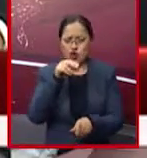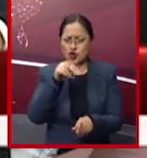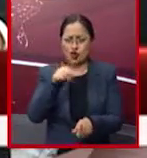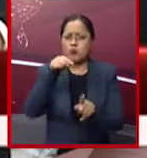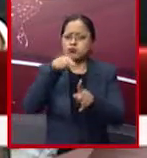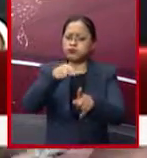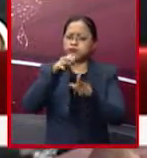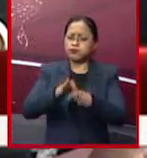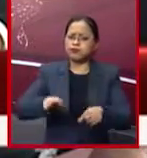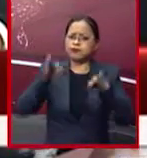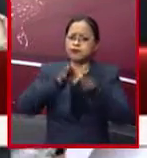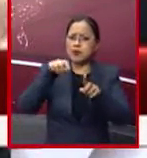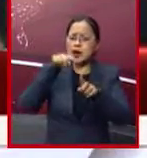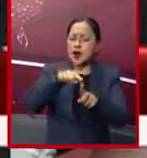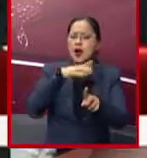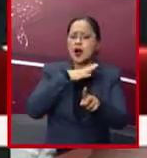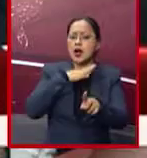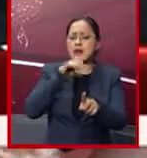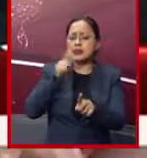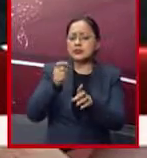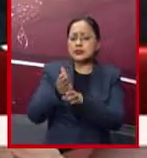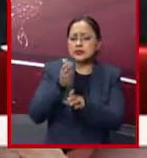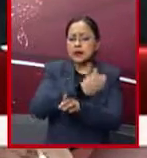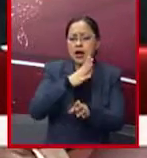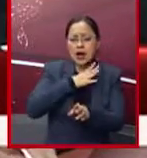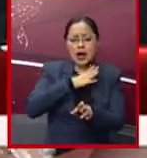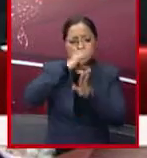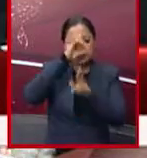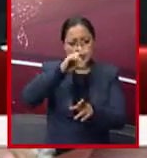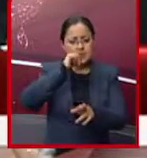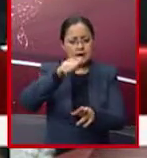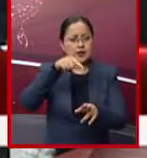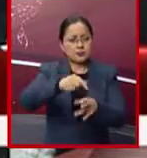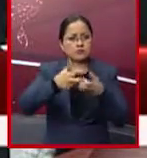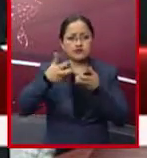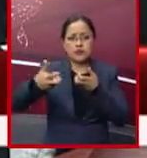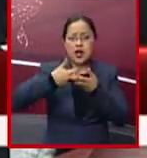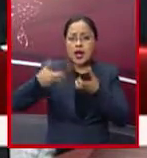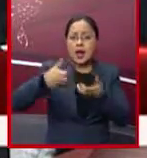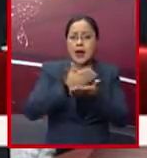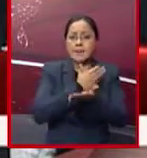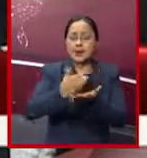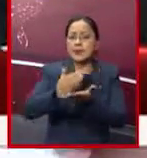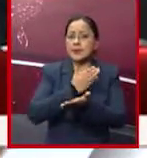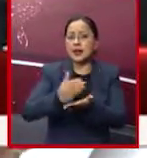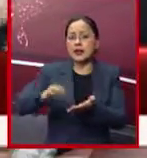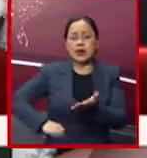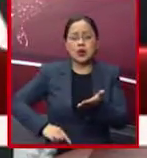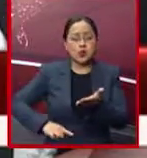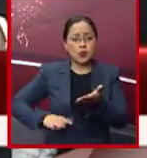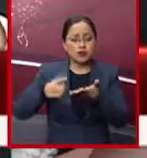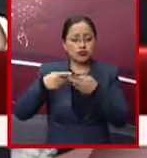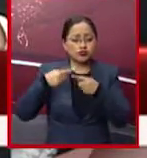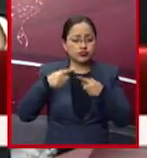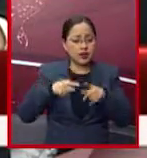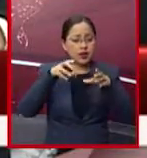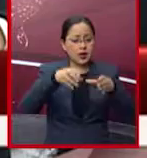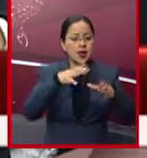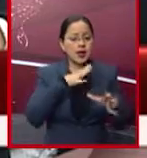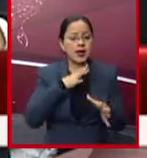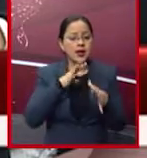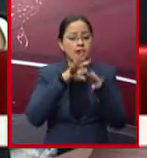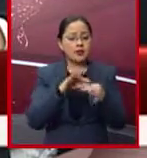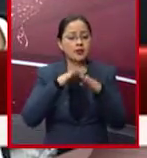es violatoria tanto al principio de división de poderes, como ya lo leí en el artículo 13, a lo improrrogable de